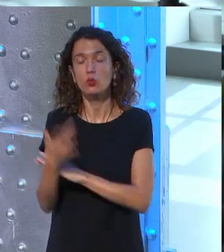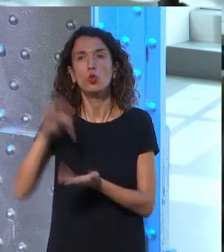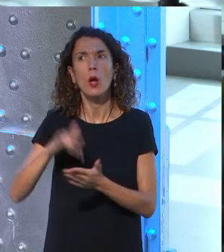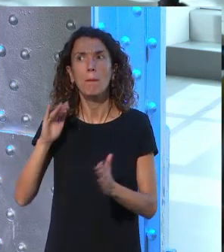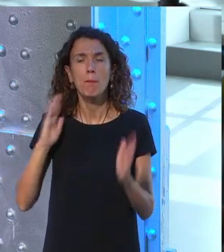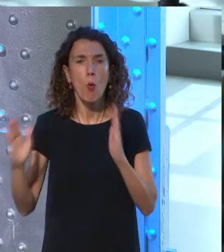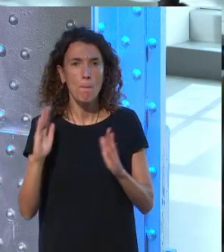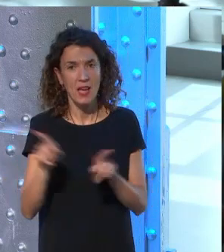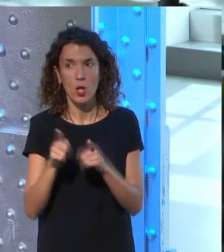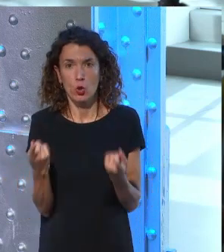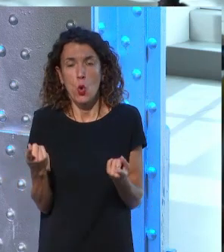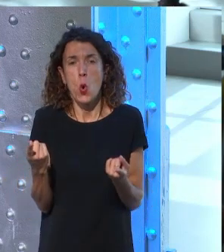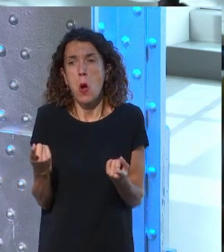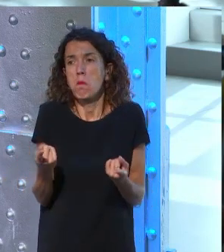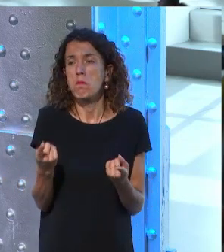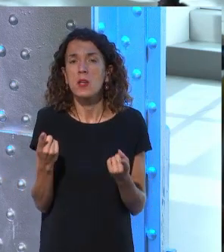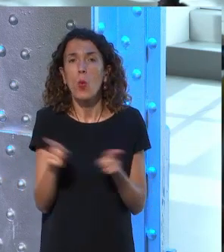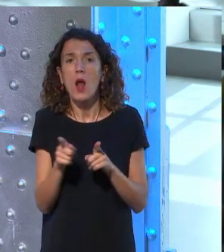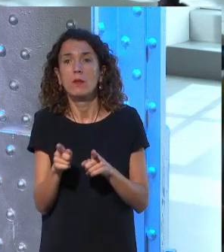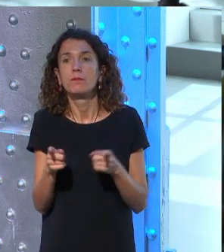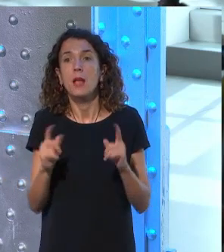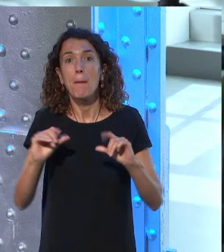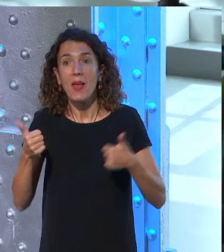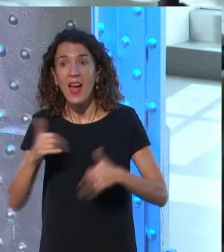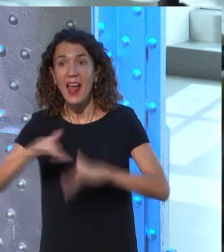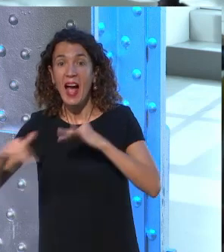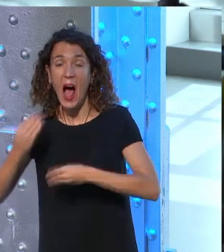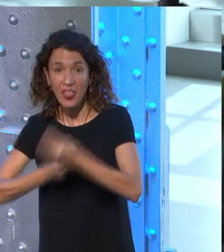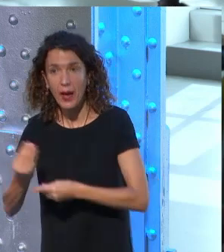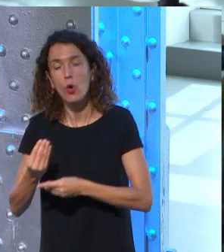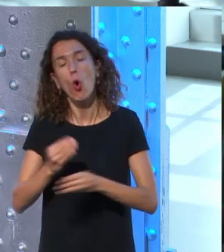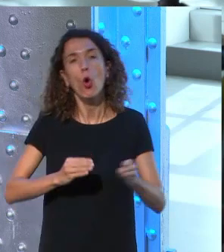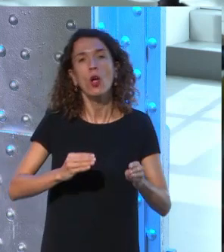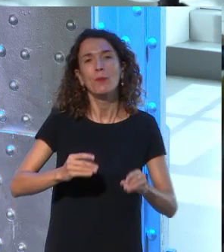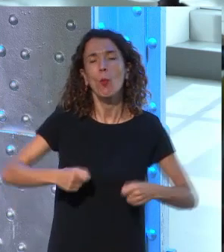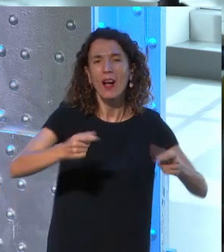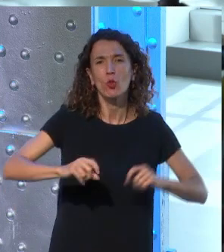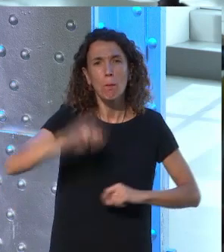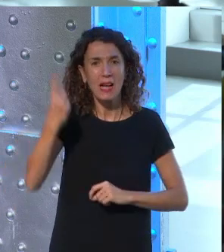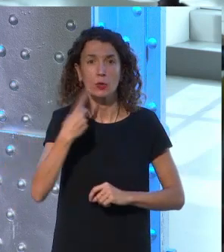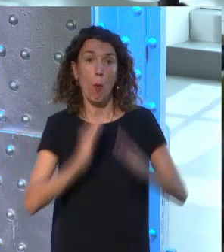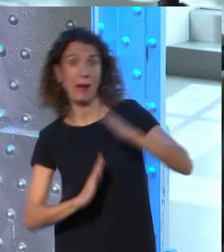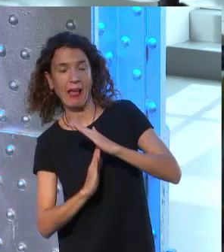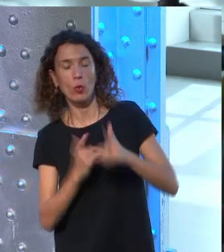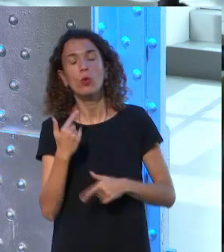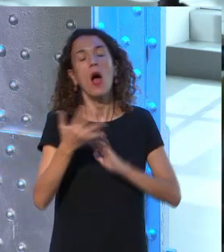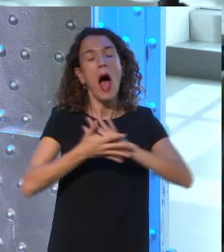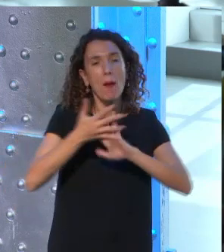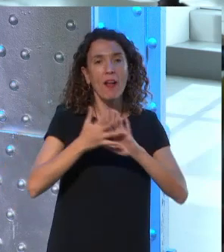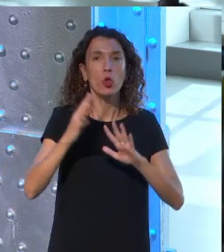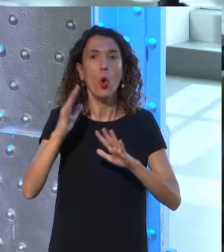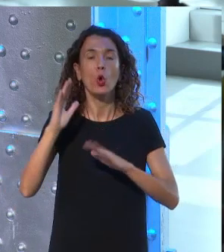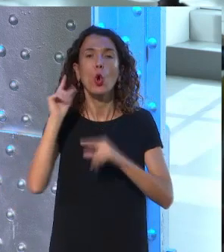que el coste es mayor en no hacer nada, es mayor el coste que empezar a actuar. Y quiero poner el ejemplo de la contaminación